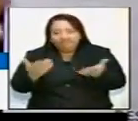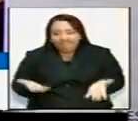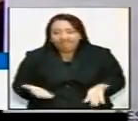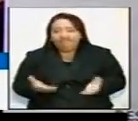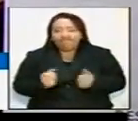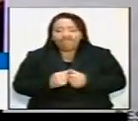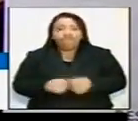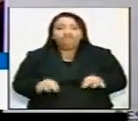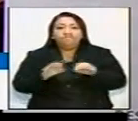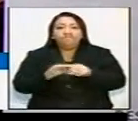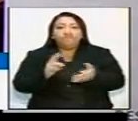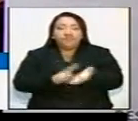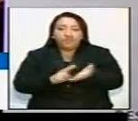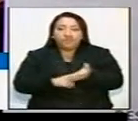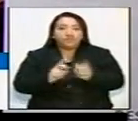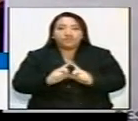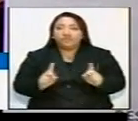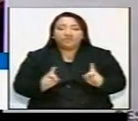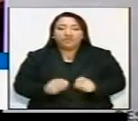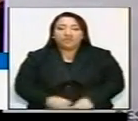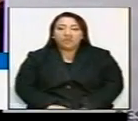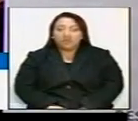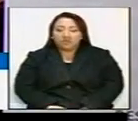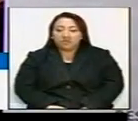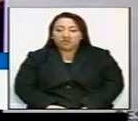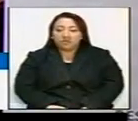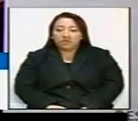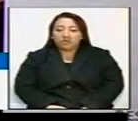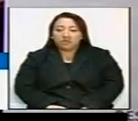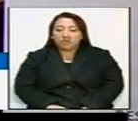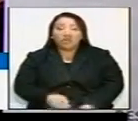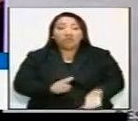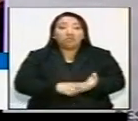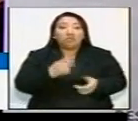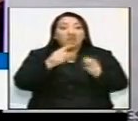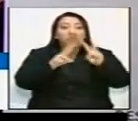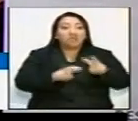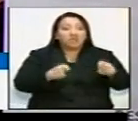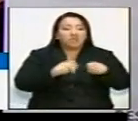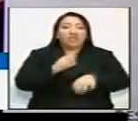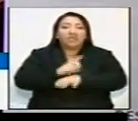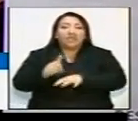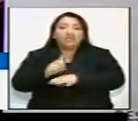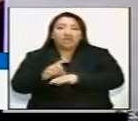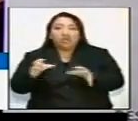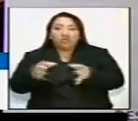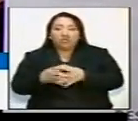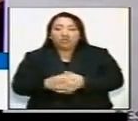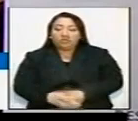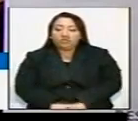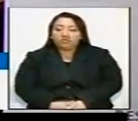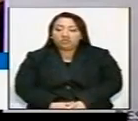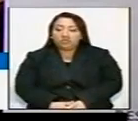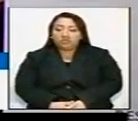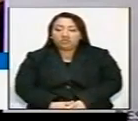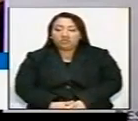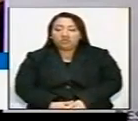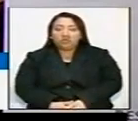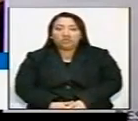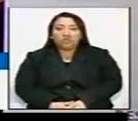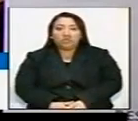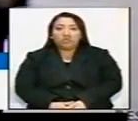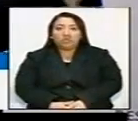también unas concesiones de impuestos para lo que era investigación y desarrollo, cuando donde los negocios necesitaban